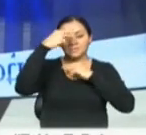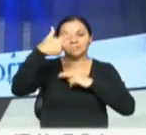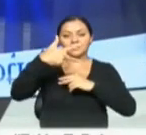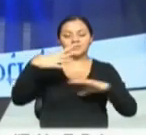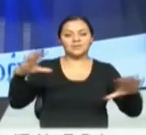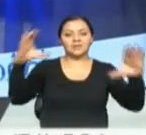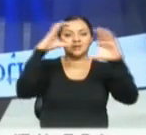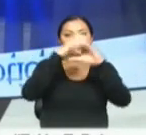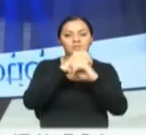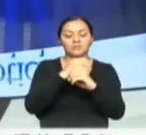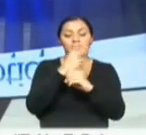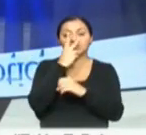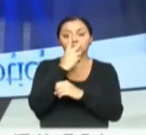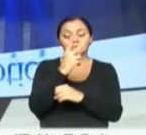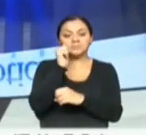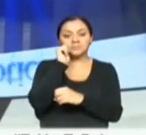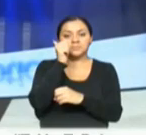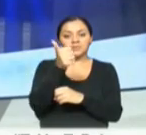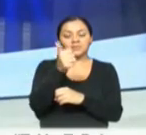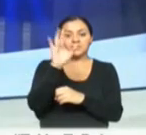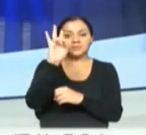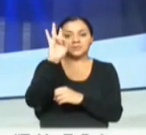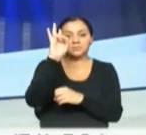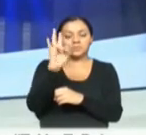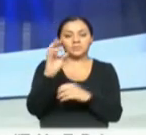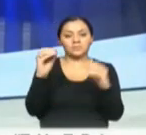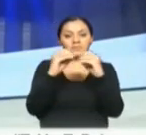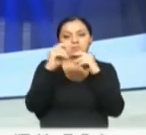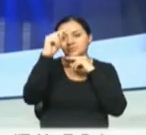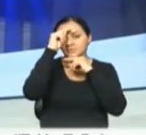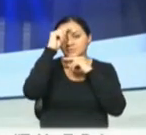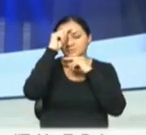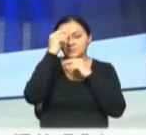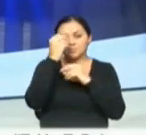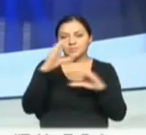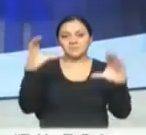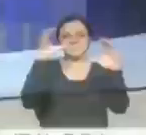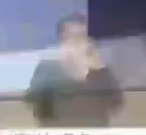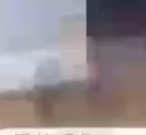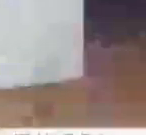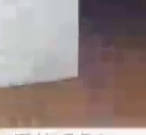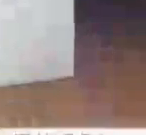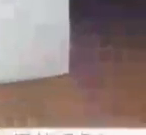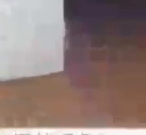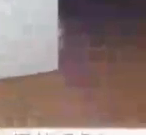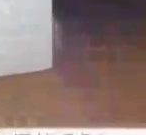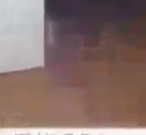entrega de noticias y conmigo nos veremos mañana a las 7 en punto con más información. Muy buenas noches.